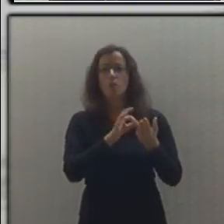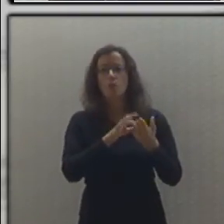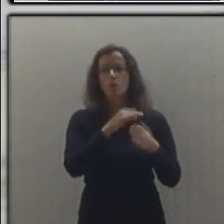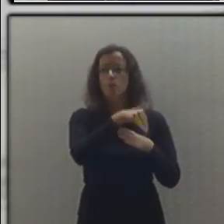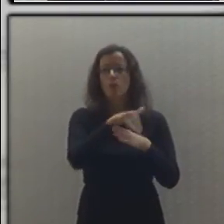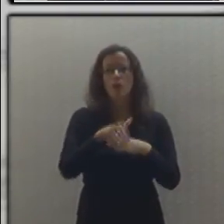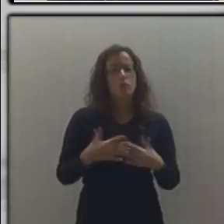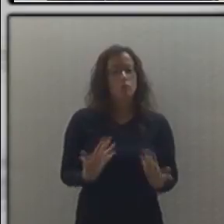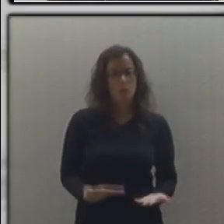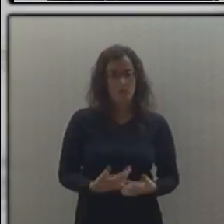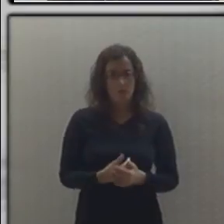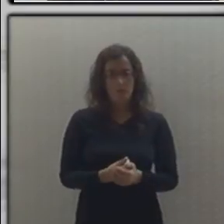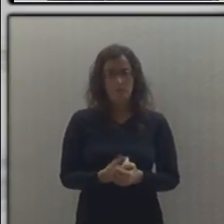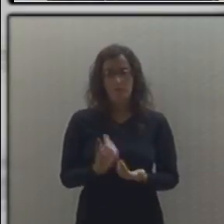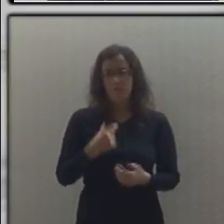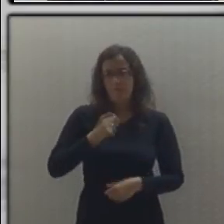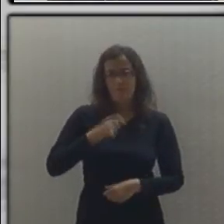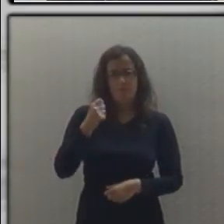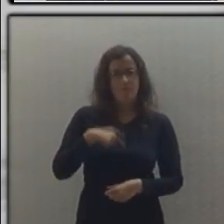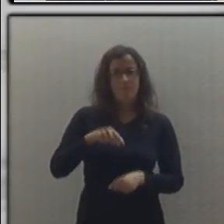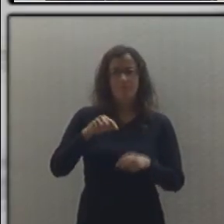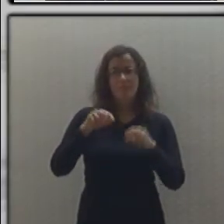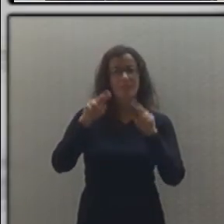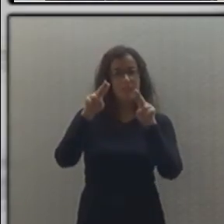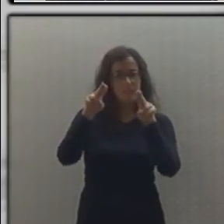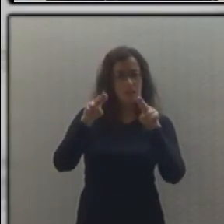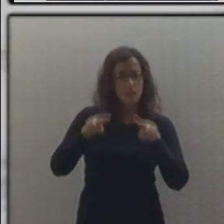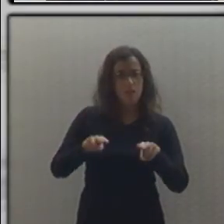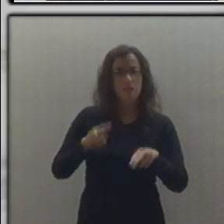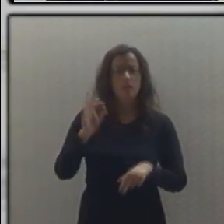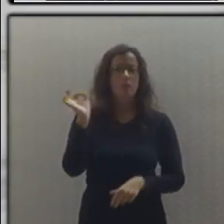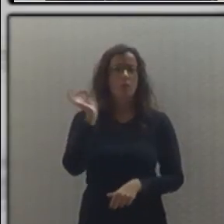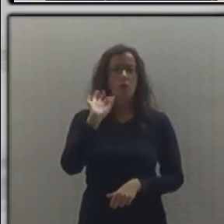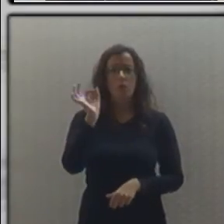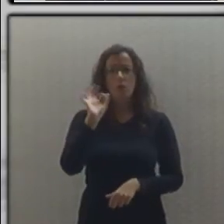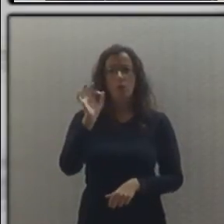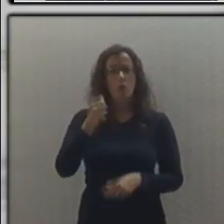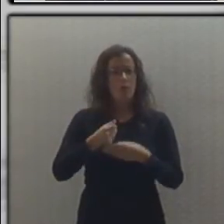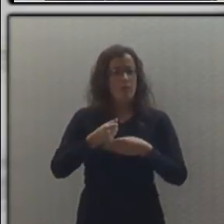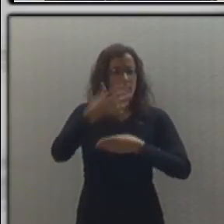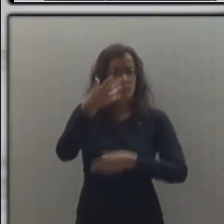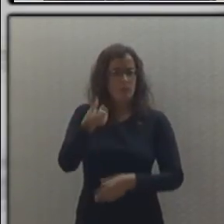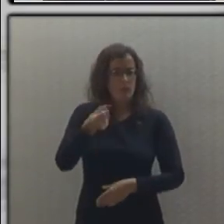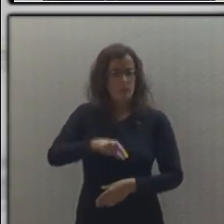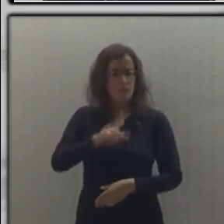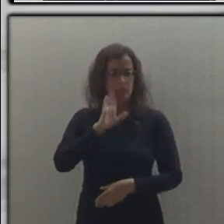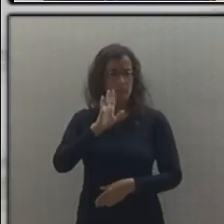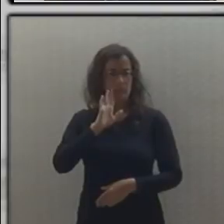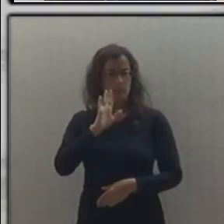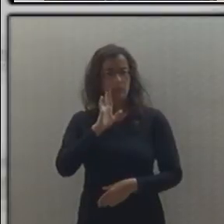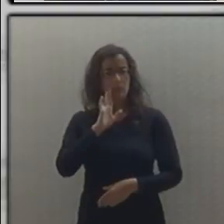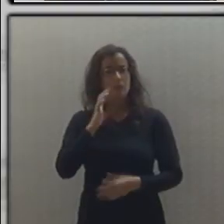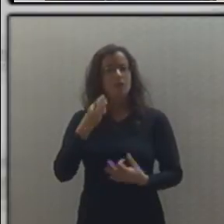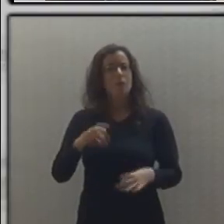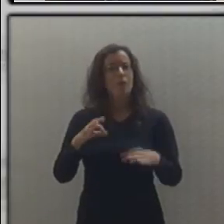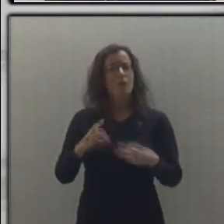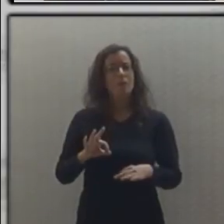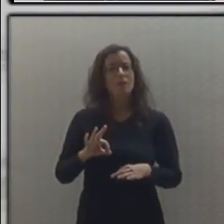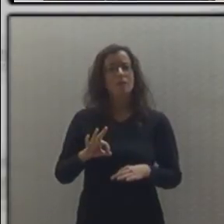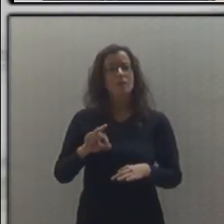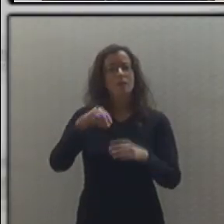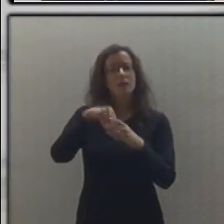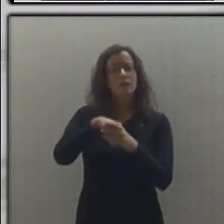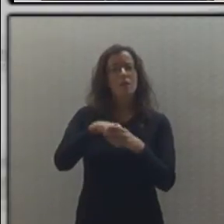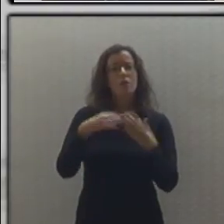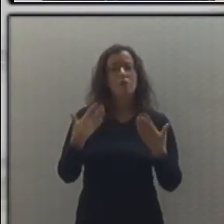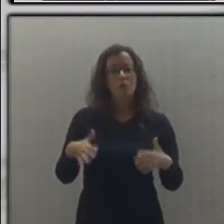ser muy común que las residencias o cualquier tipo de edificación de este tipo se implanten tanto en el medio